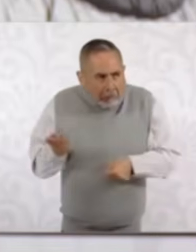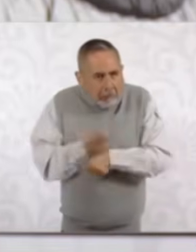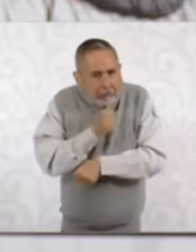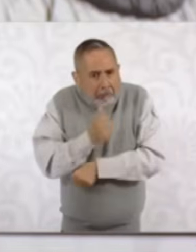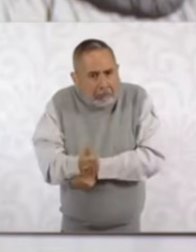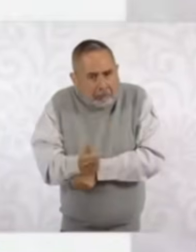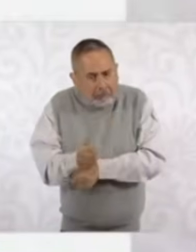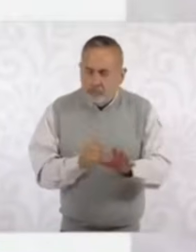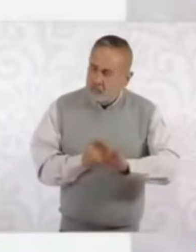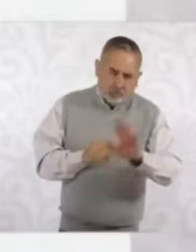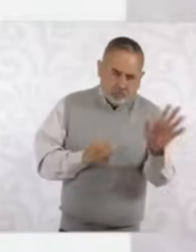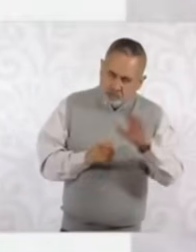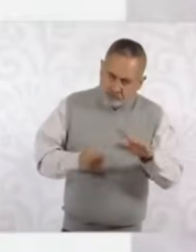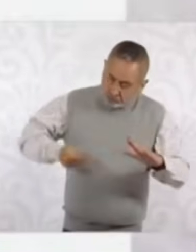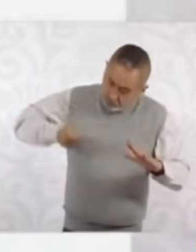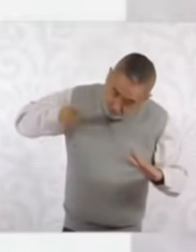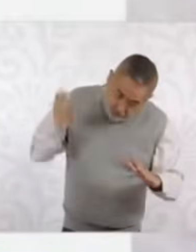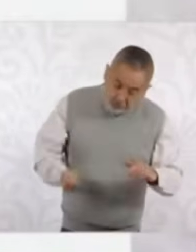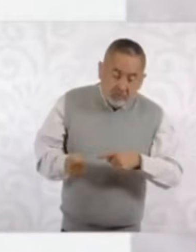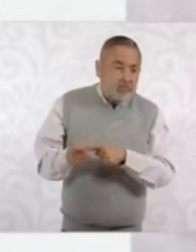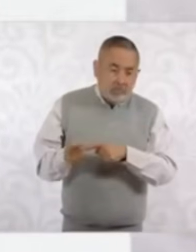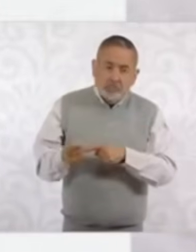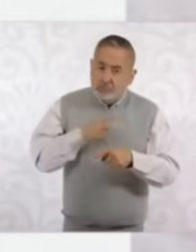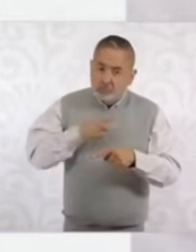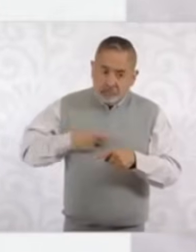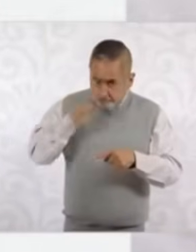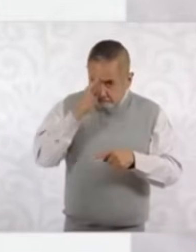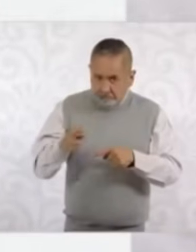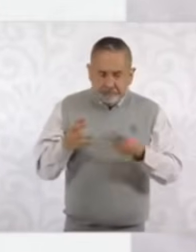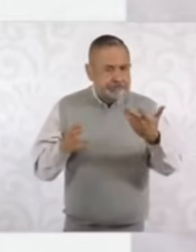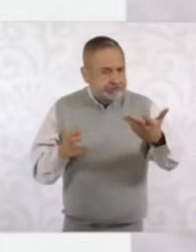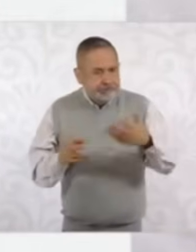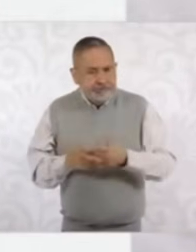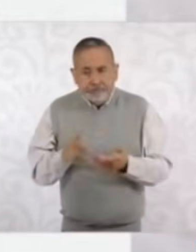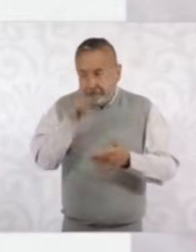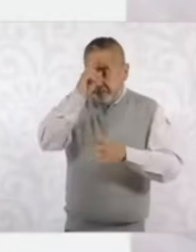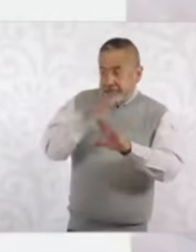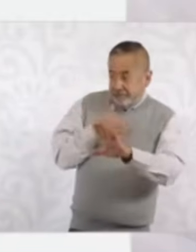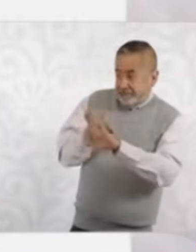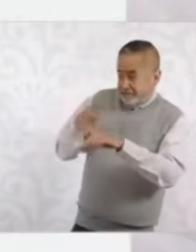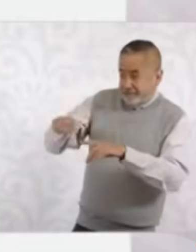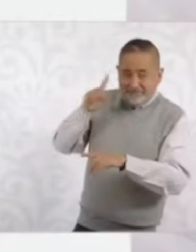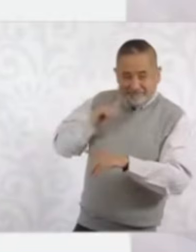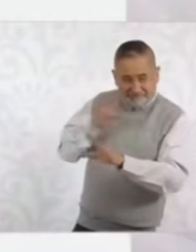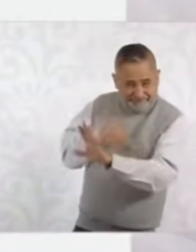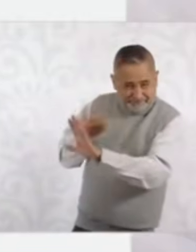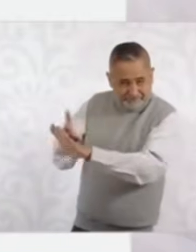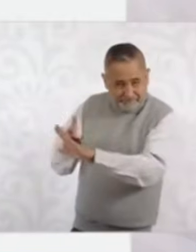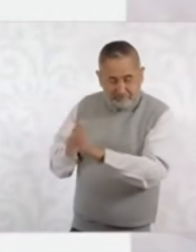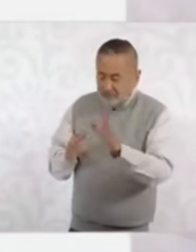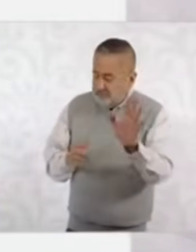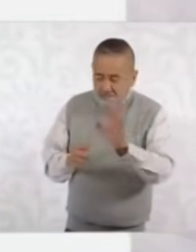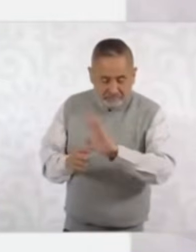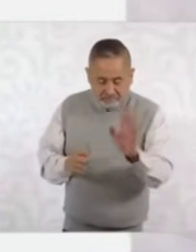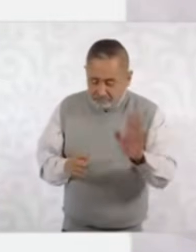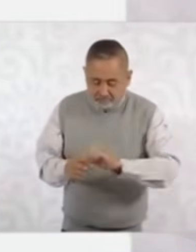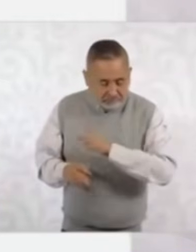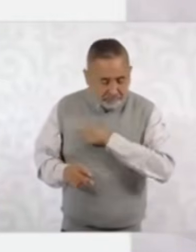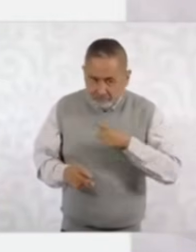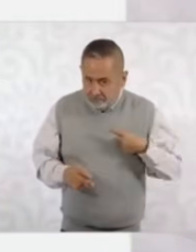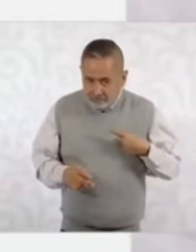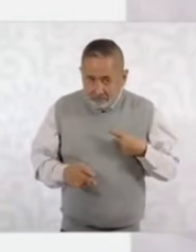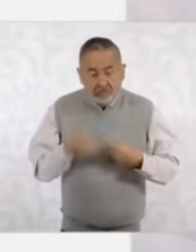Entonces, particularmente en lo que tiene que ver con la violencia contra las mujeres, pero en general, la violencia